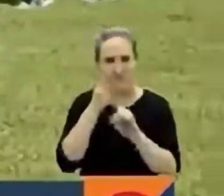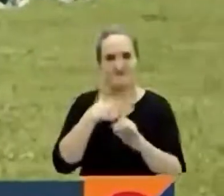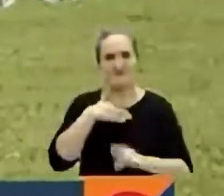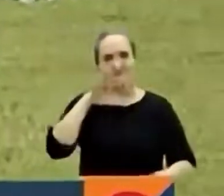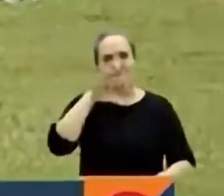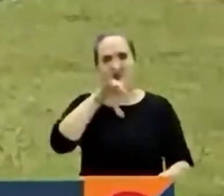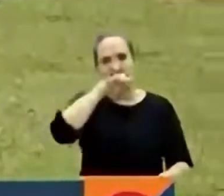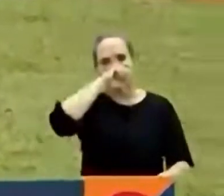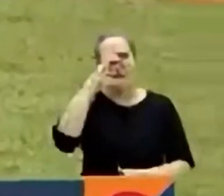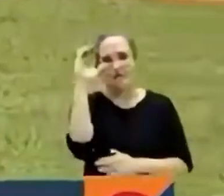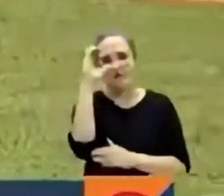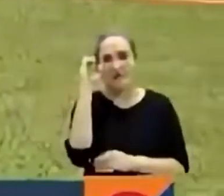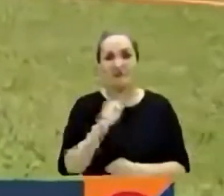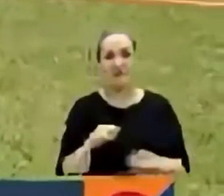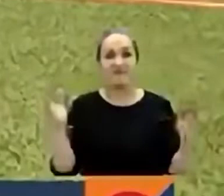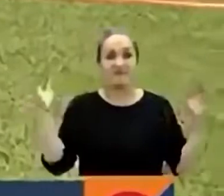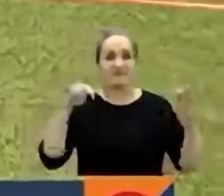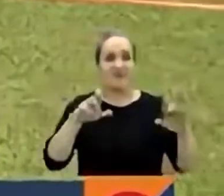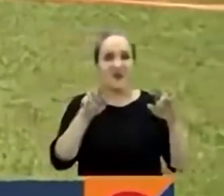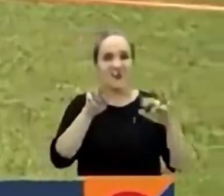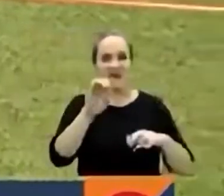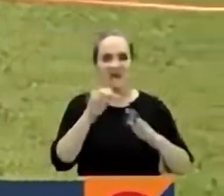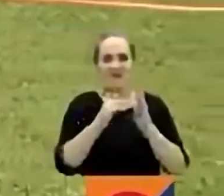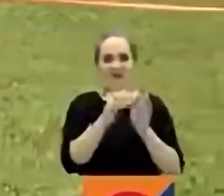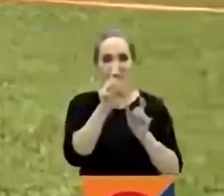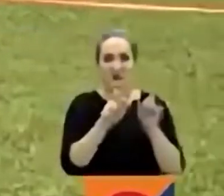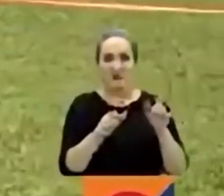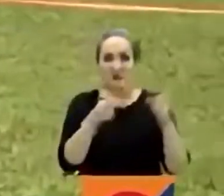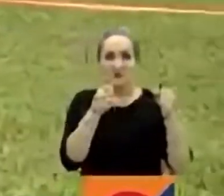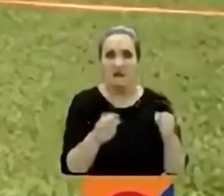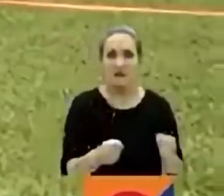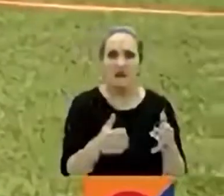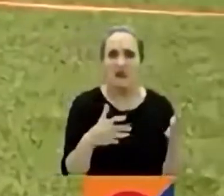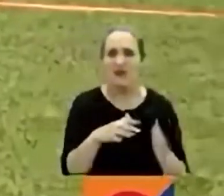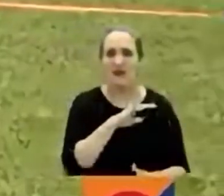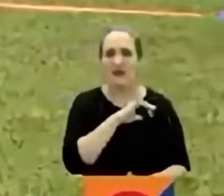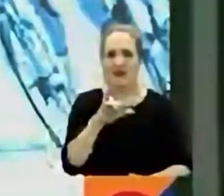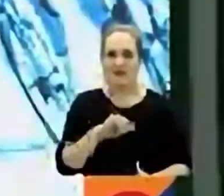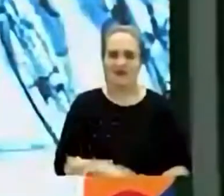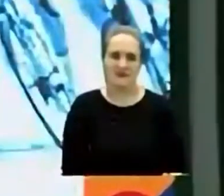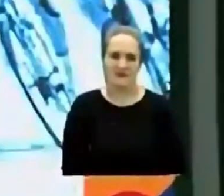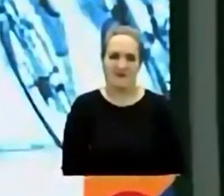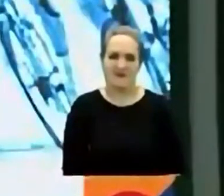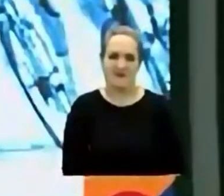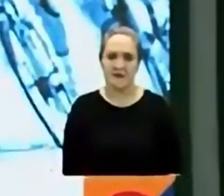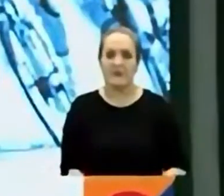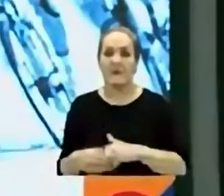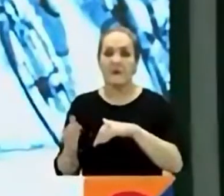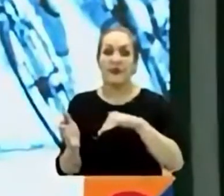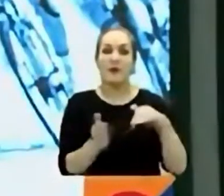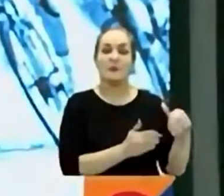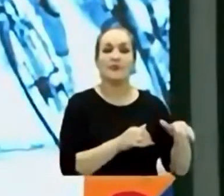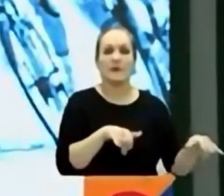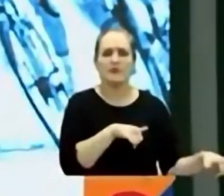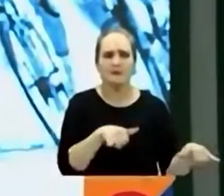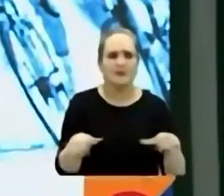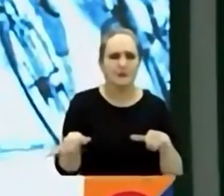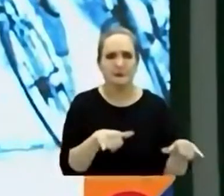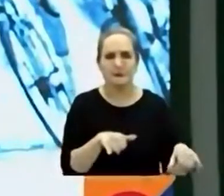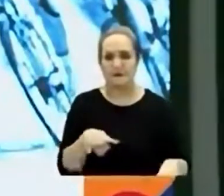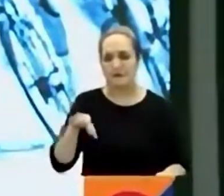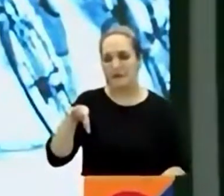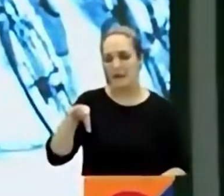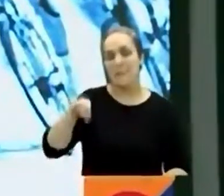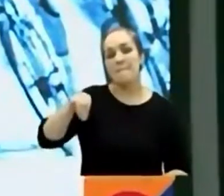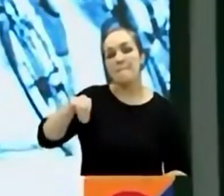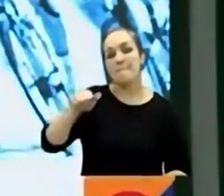Se espera la asistencia de 20.000 personas al juego, que se disputará en el Estadio Pascual Guerrero. En el ciclismo, Max Pedersen ganó la